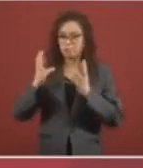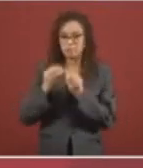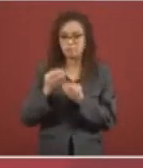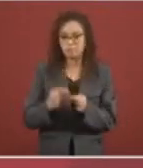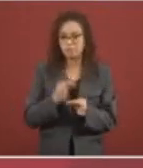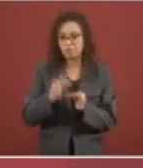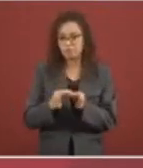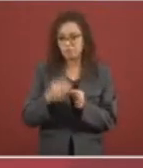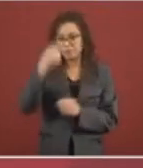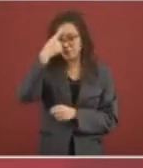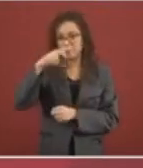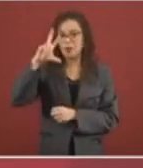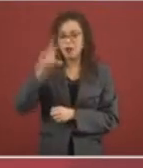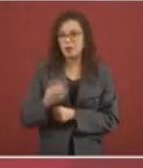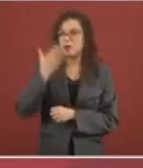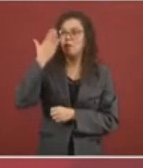no contratar deuda.